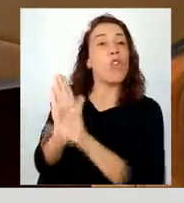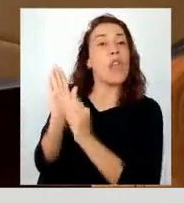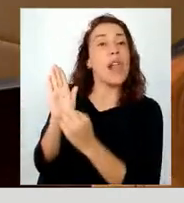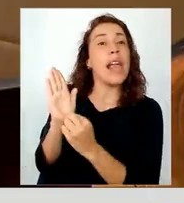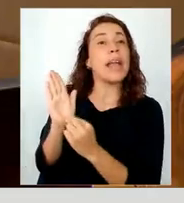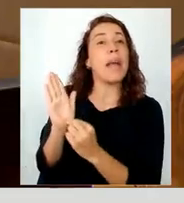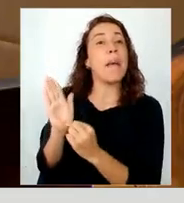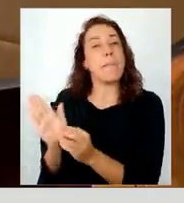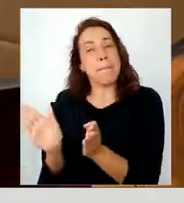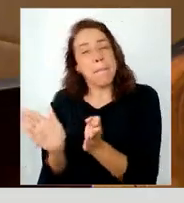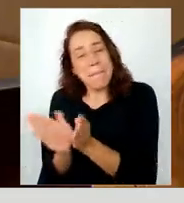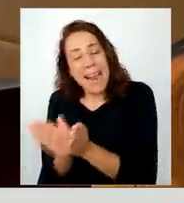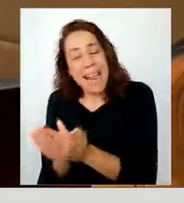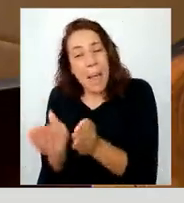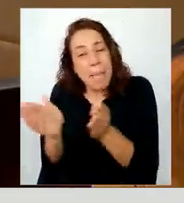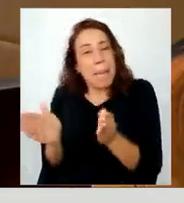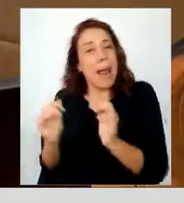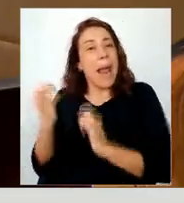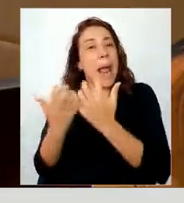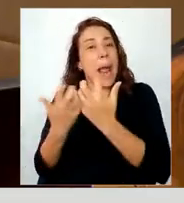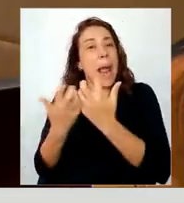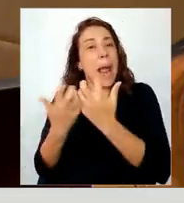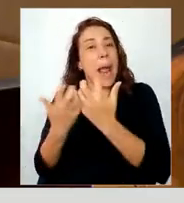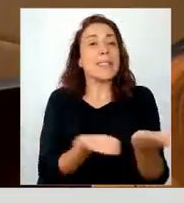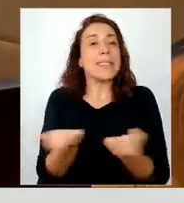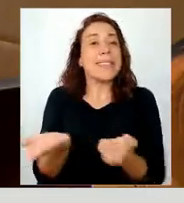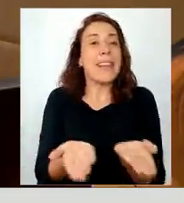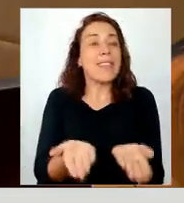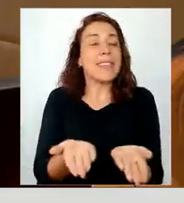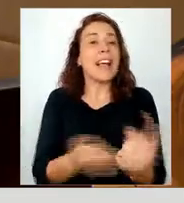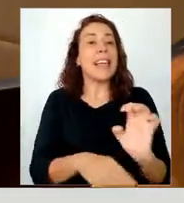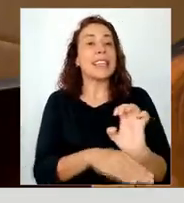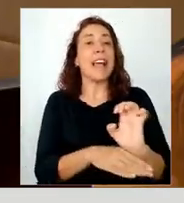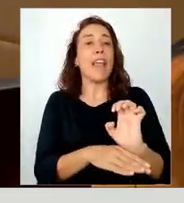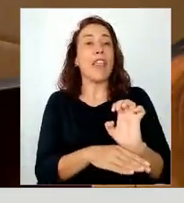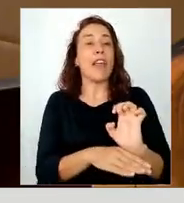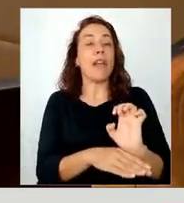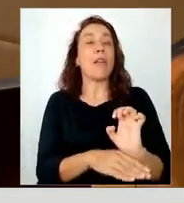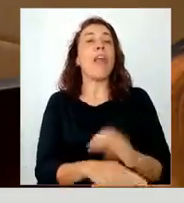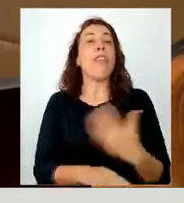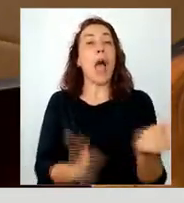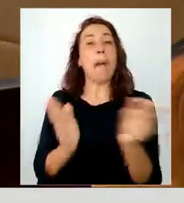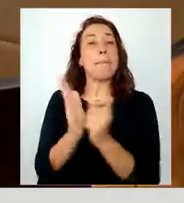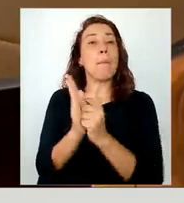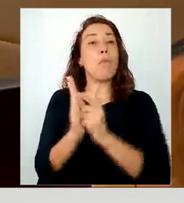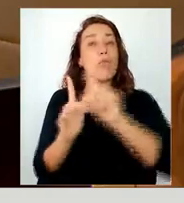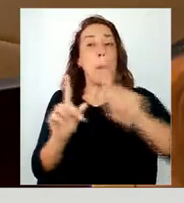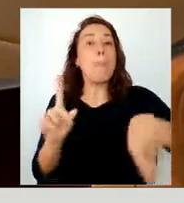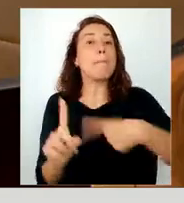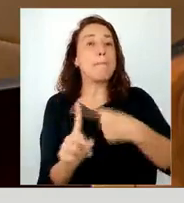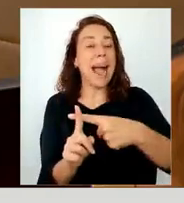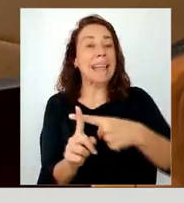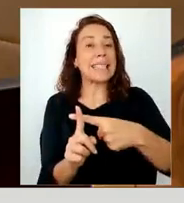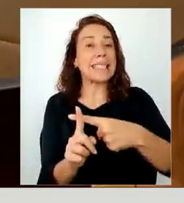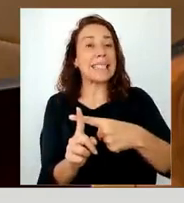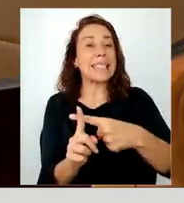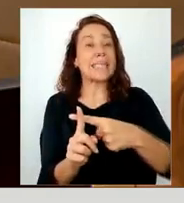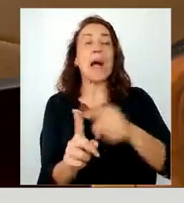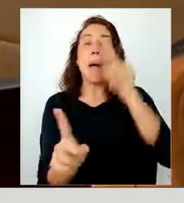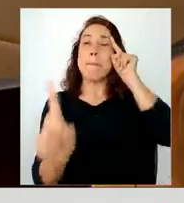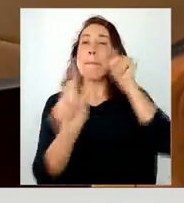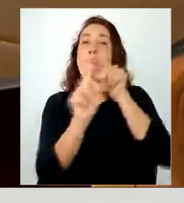pequeñas empresas proveedoras del Estado van a tener puntajes adicionales y opciones preferentes cuando